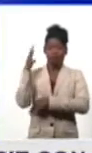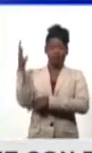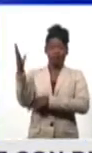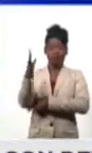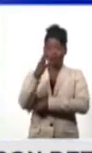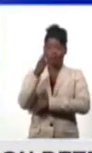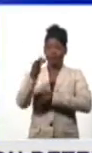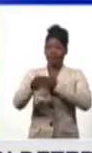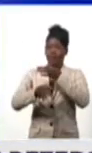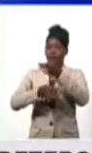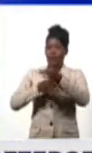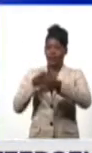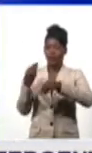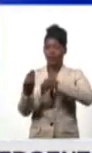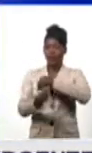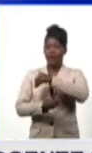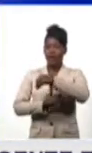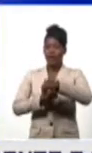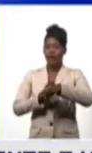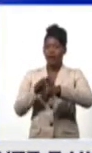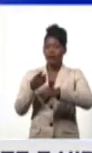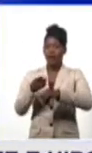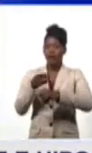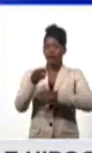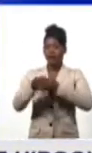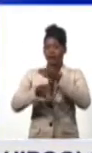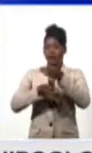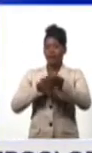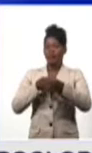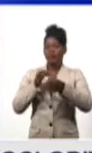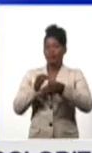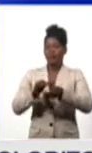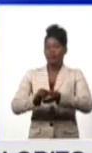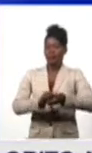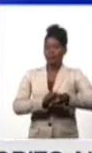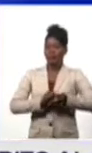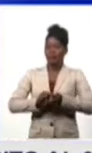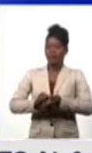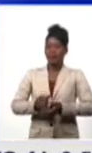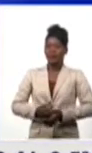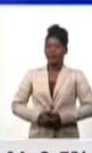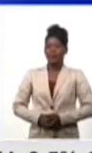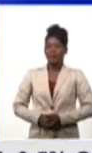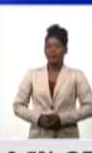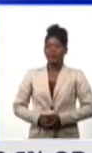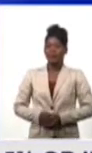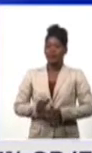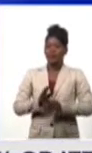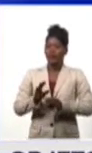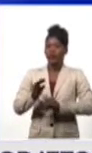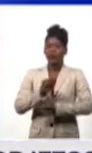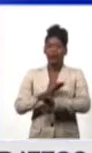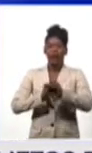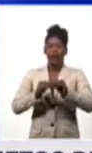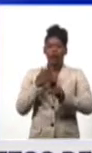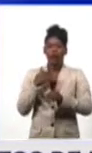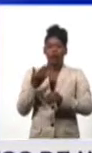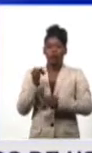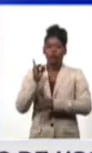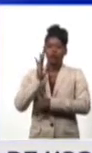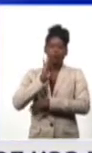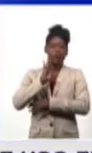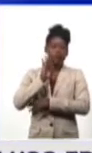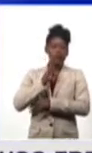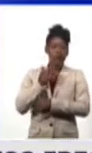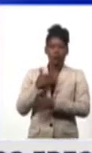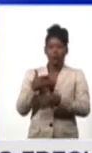Cambio Climático de la Dirección General del Medio Ambiente del CIMA. Bueno, doctora, hemos hablado ya de las fuentes de contaminación, de cómo influye el